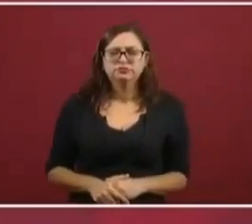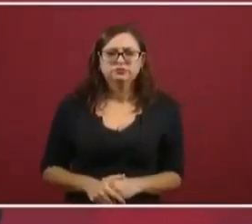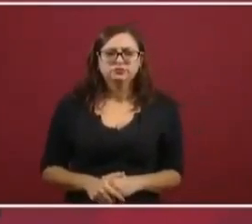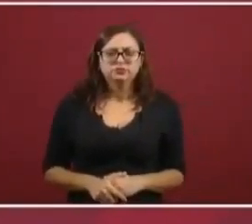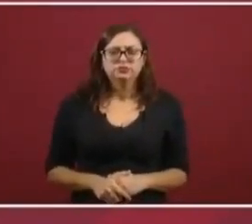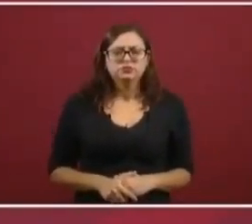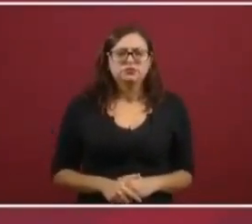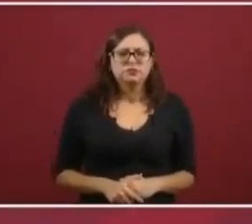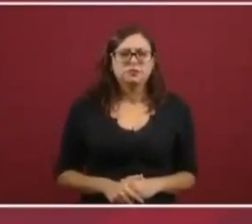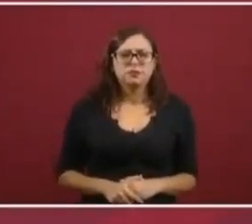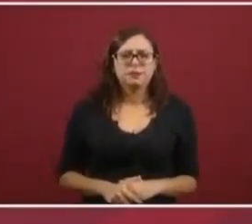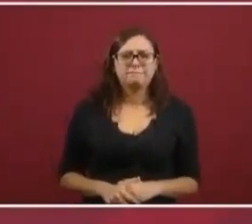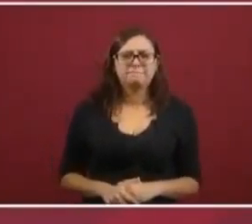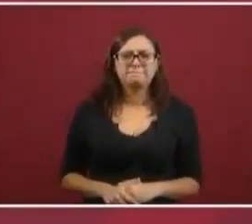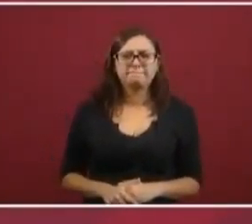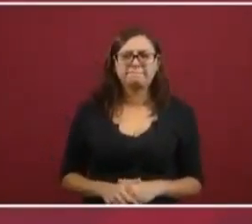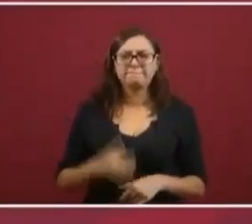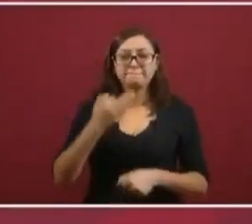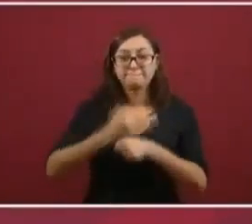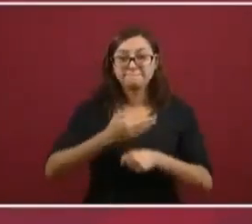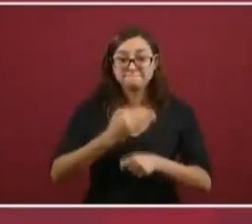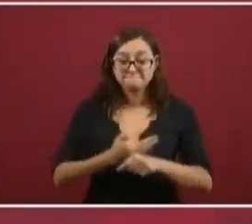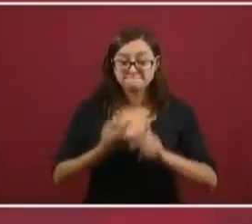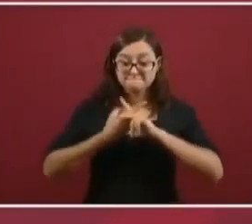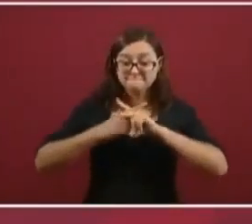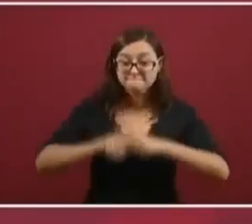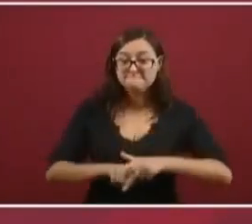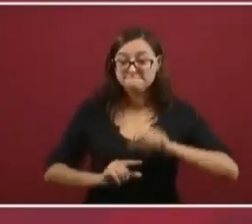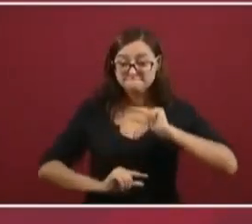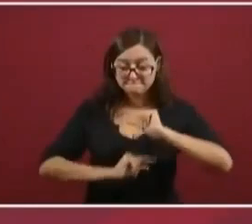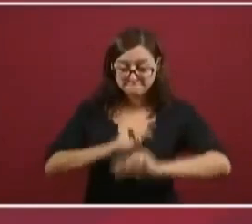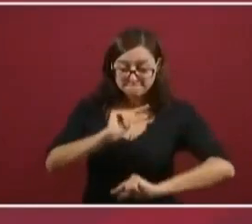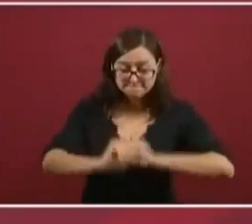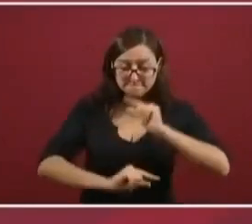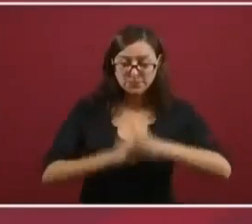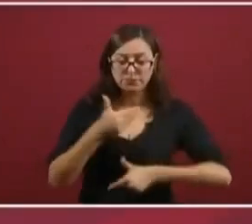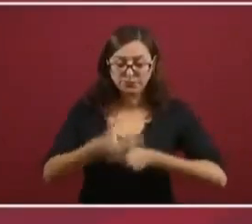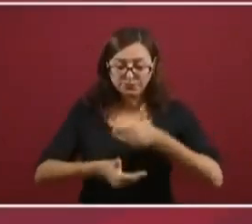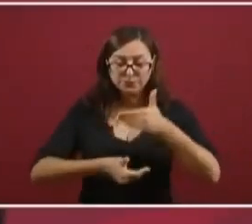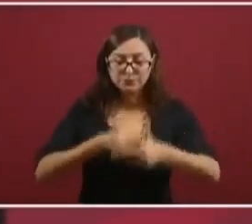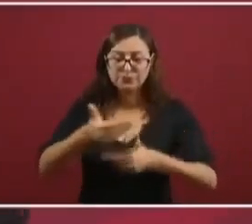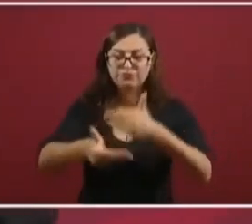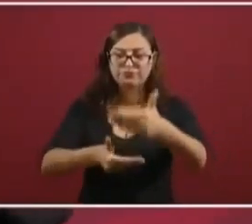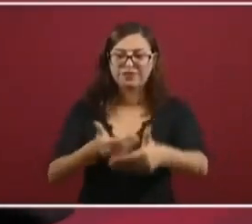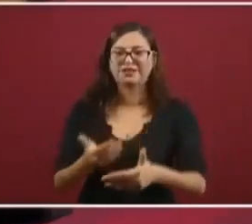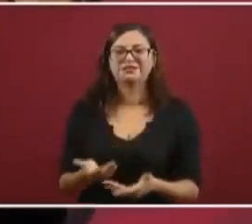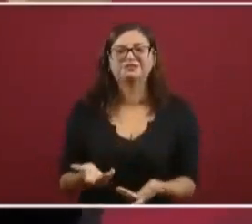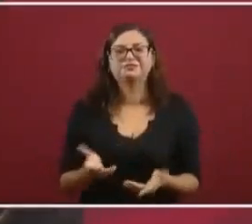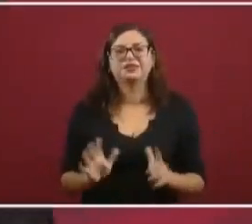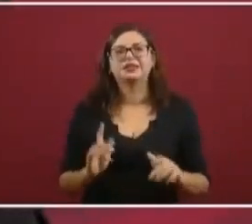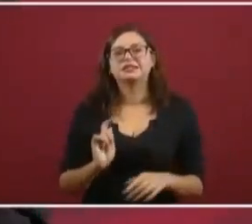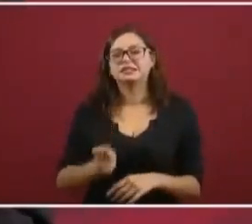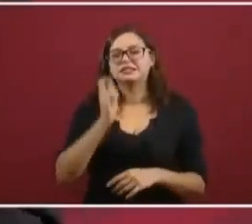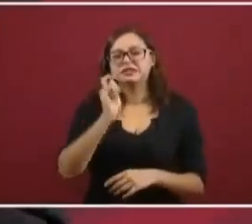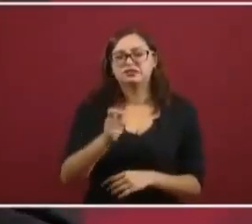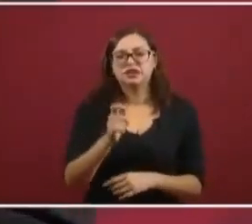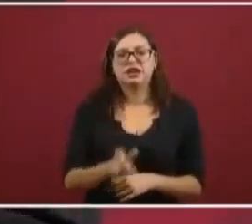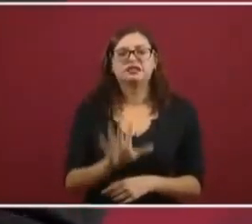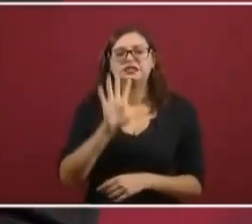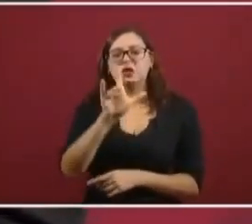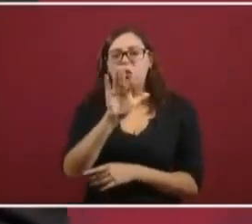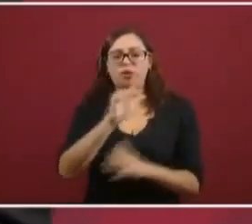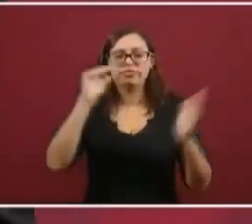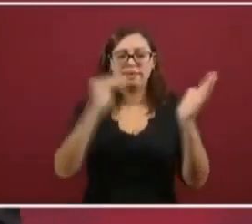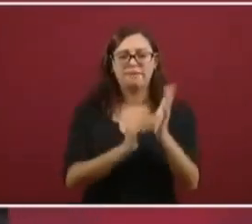de ir poco a poco tampoco no no se trata de a ver decir hay